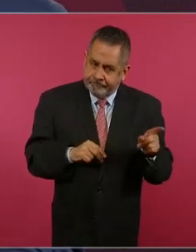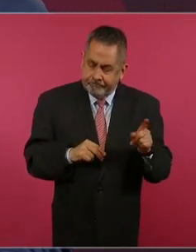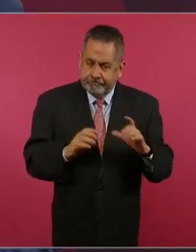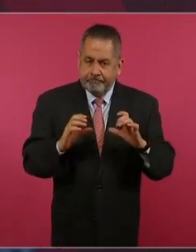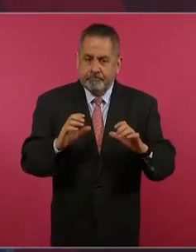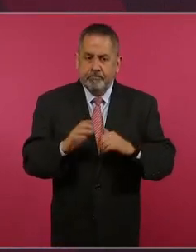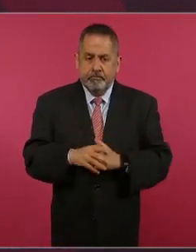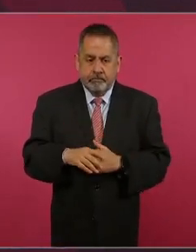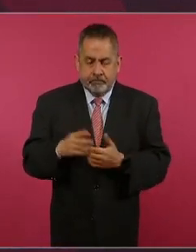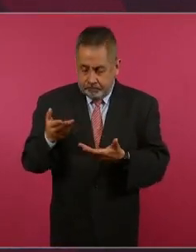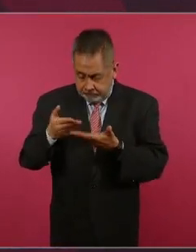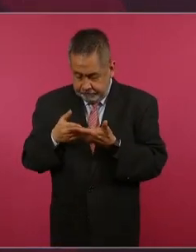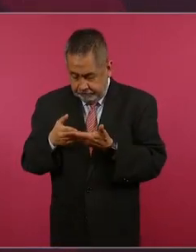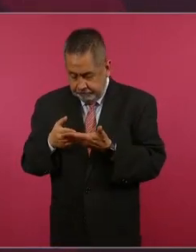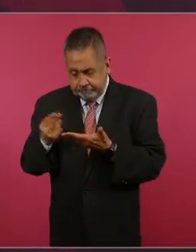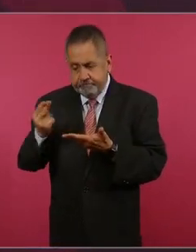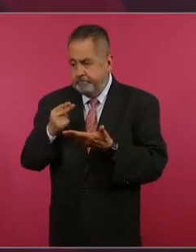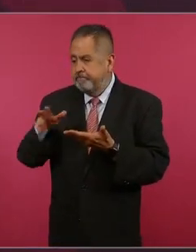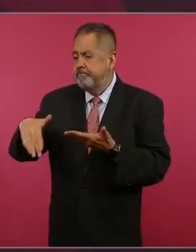comprobar